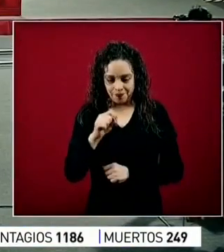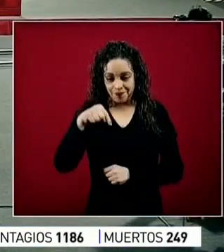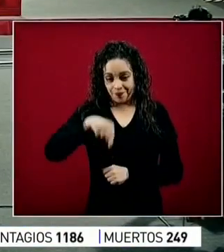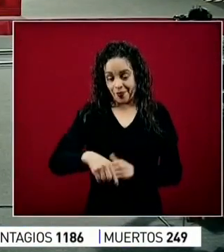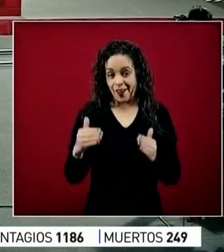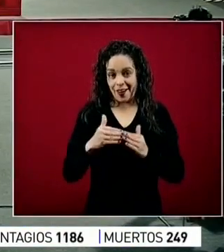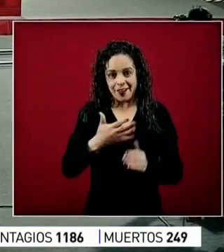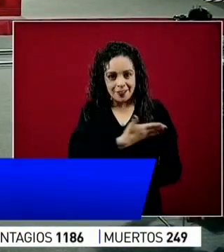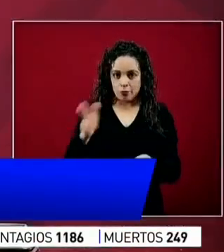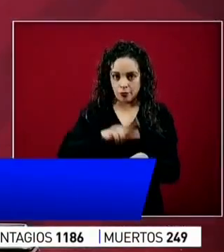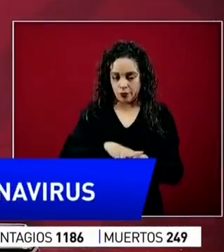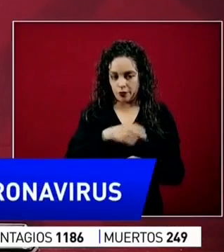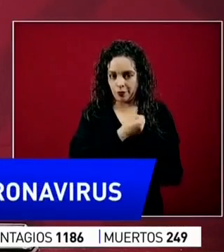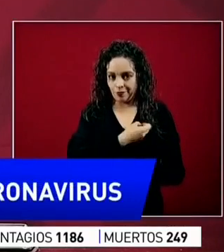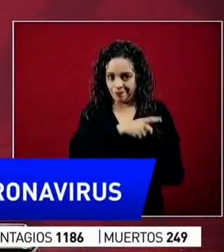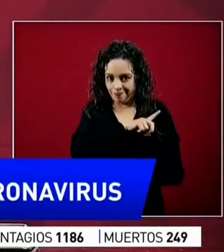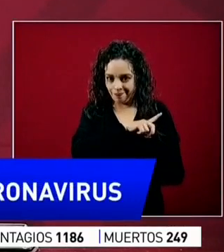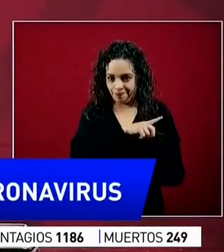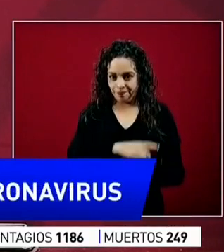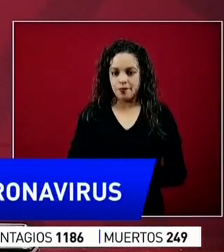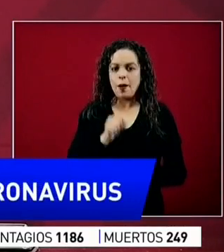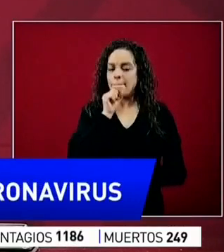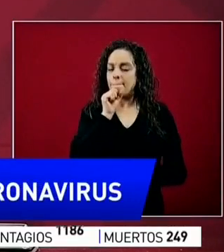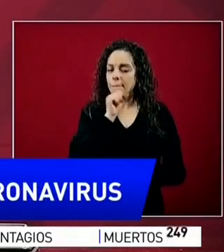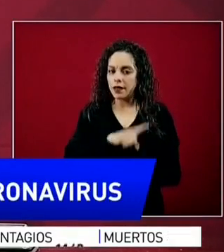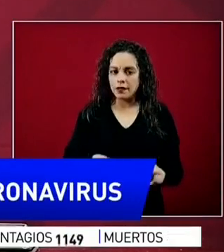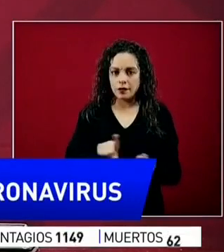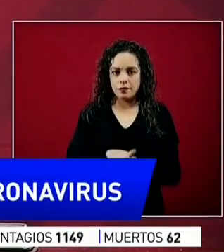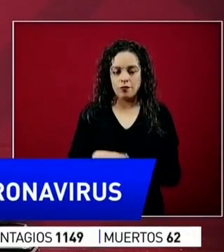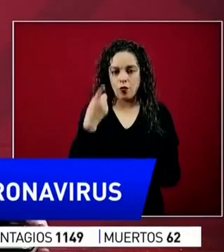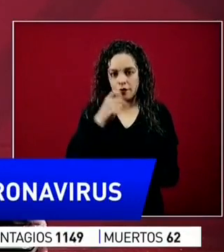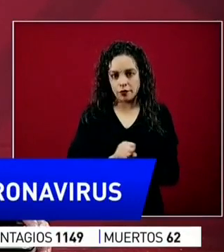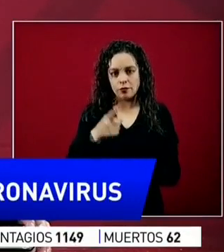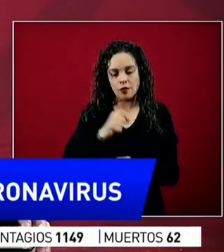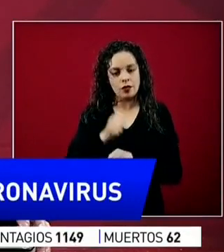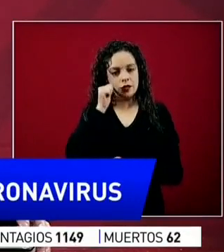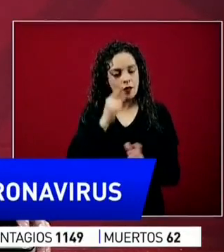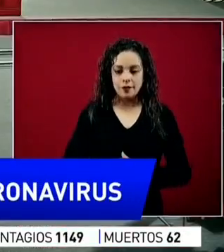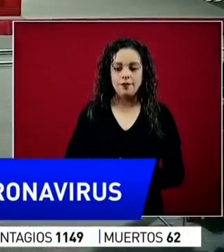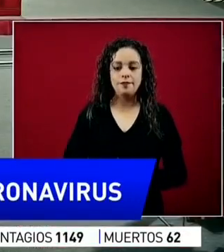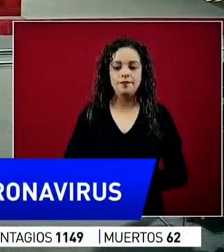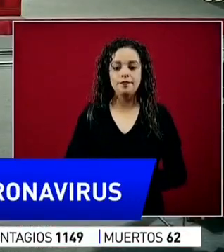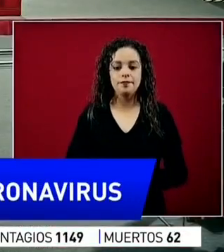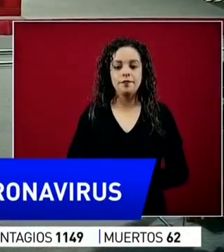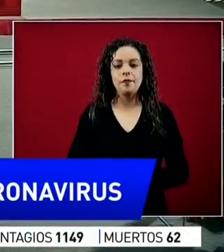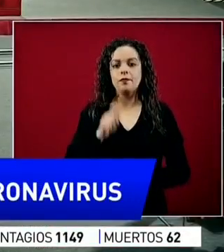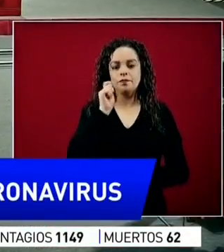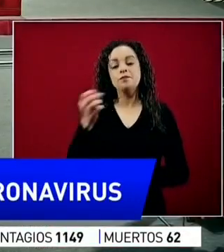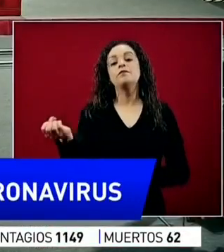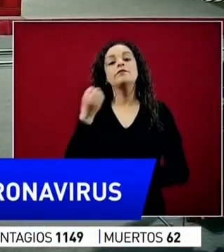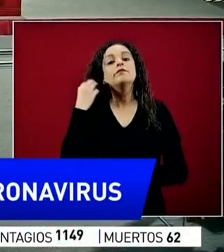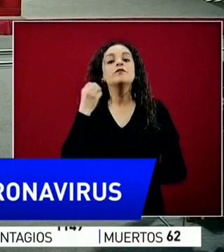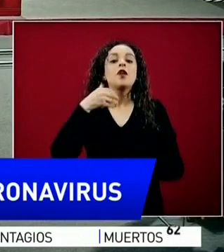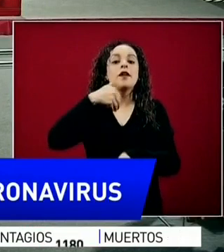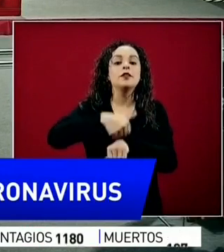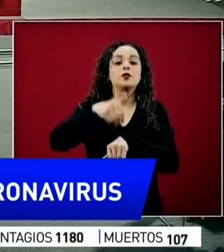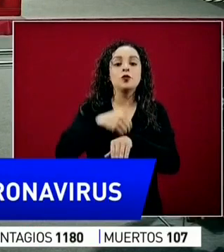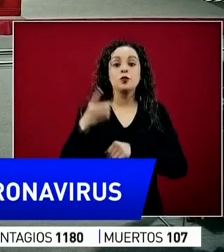La Secretaría de Salud Federal reportó 4.199 casos nuevos de coronavirus en México. Con esta cifra, suman más